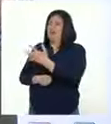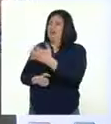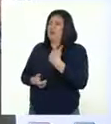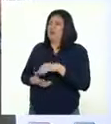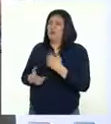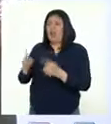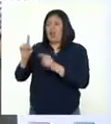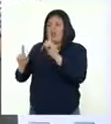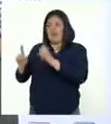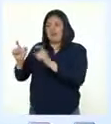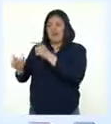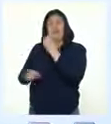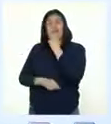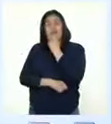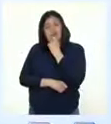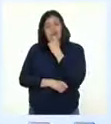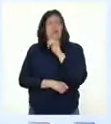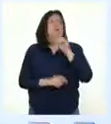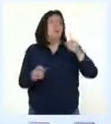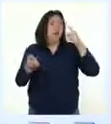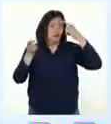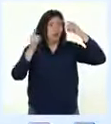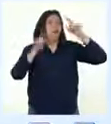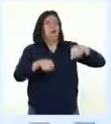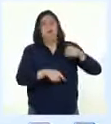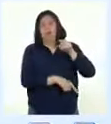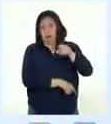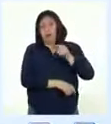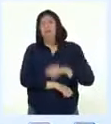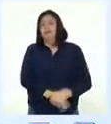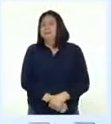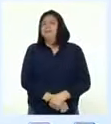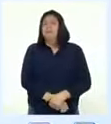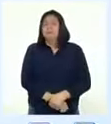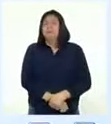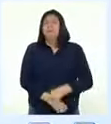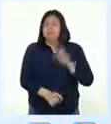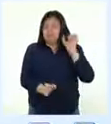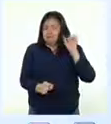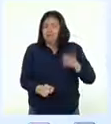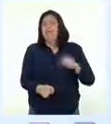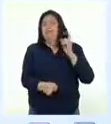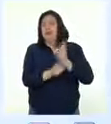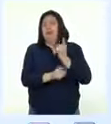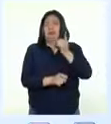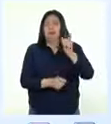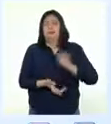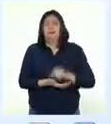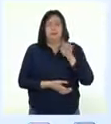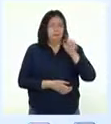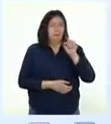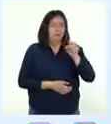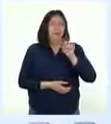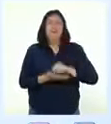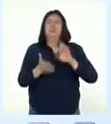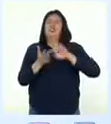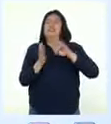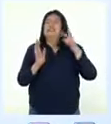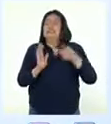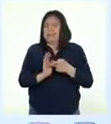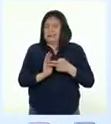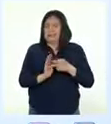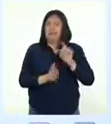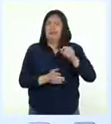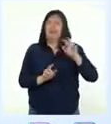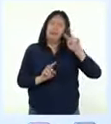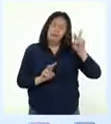directamente son solo algunas personas. De acuerdo contigo, Patty. Exactamente. Ese es el significado de